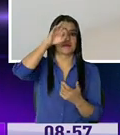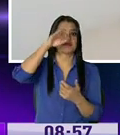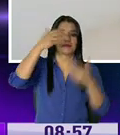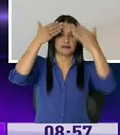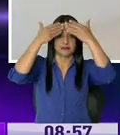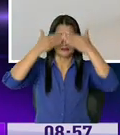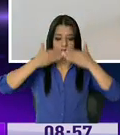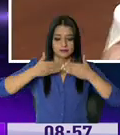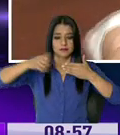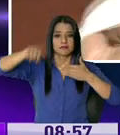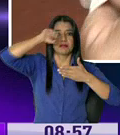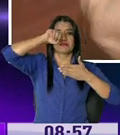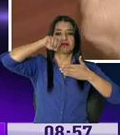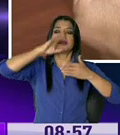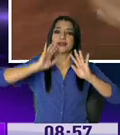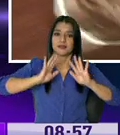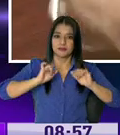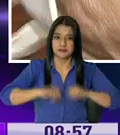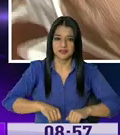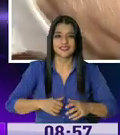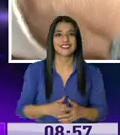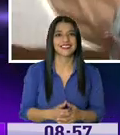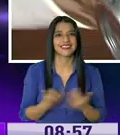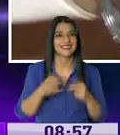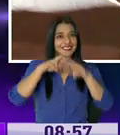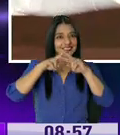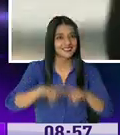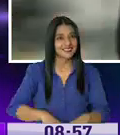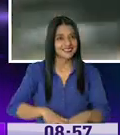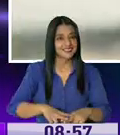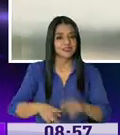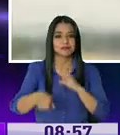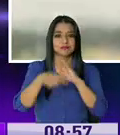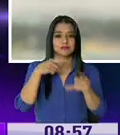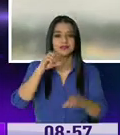o sea, medidas, ¿no? Creo yo. ¿Le parece si revisamos qué nos mandan a través del